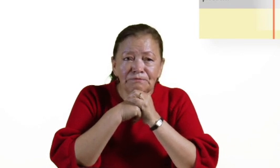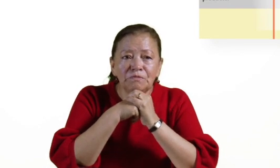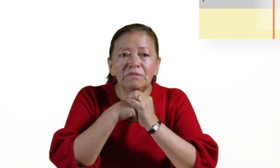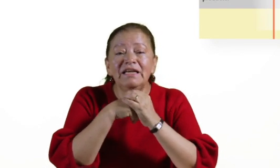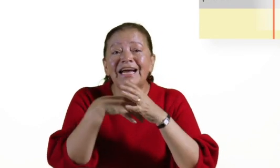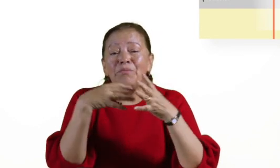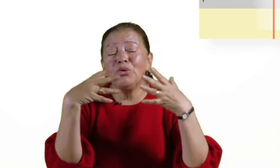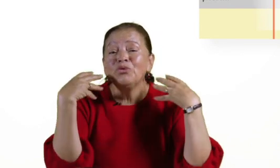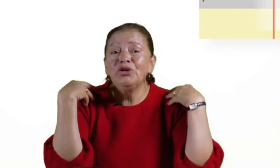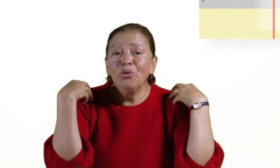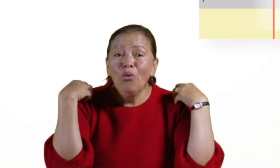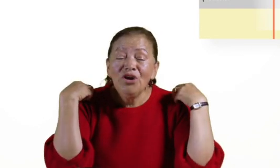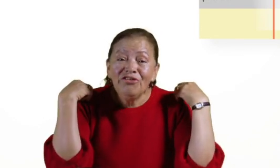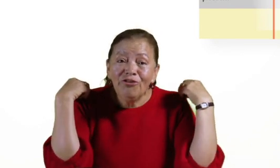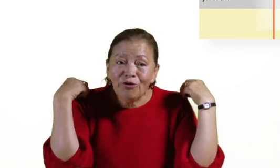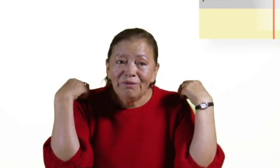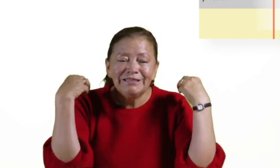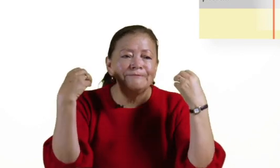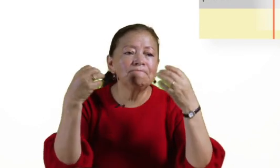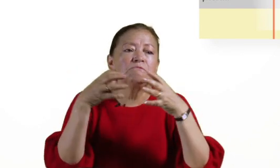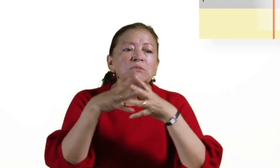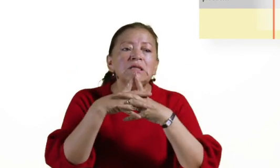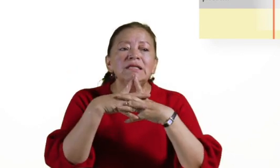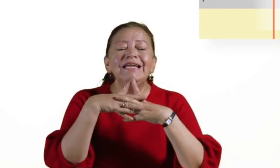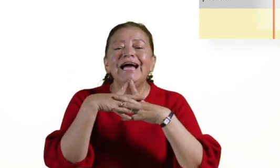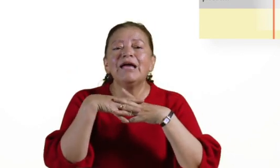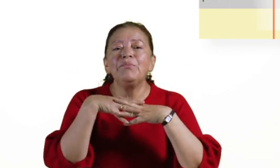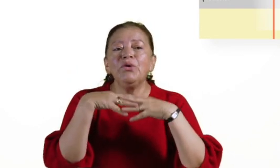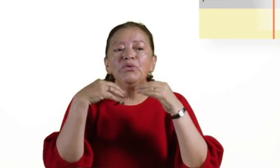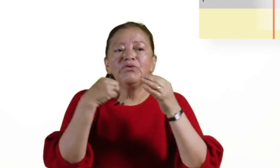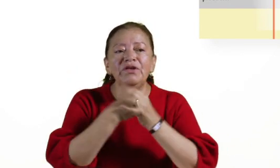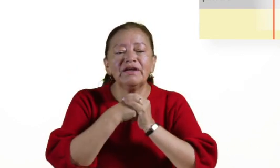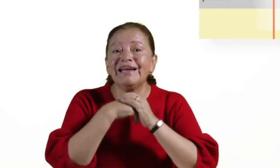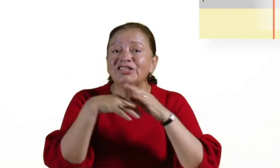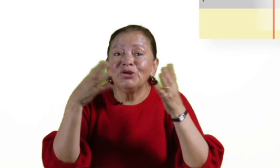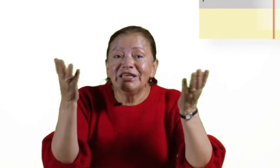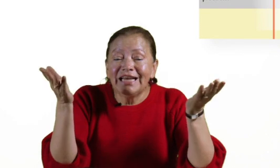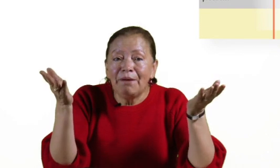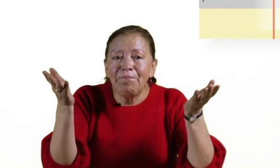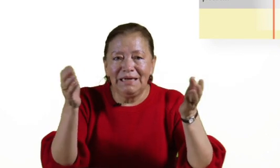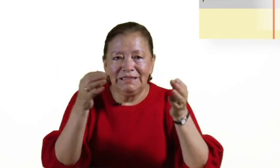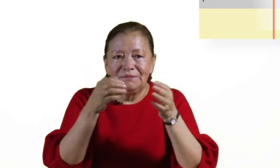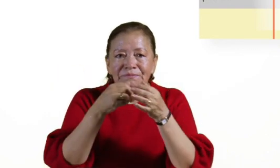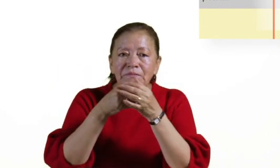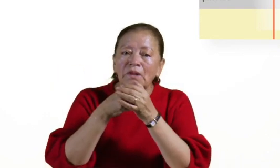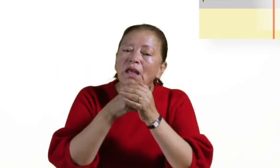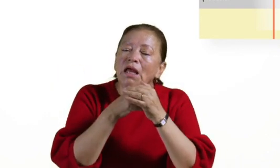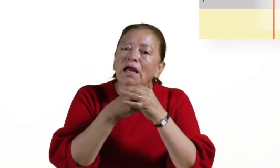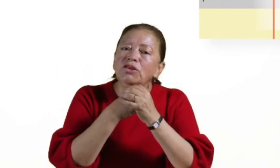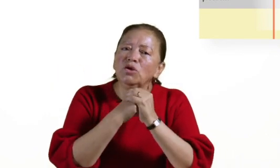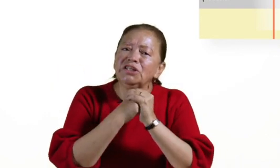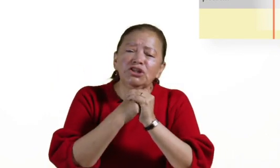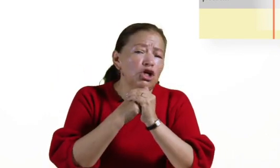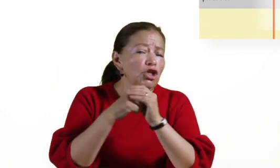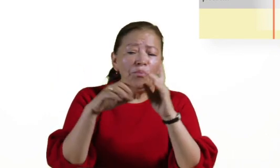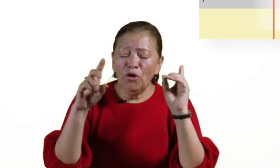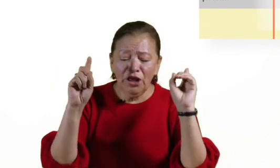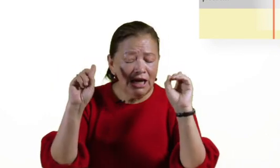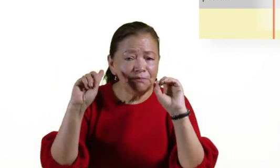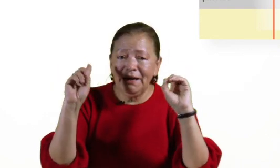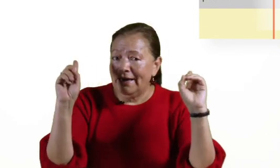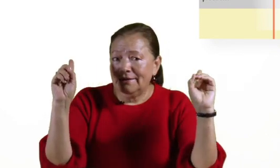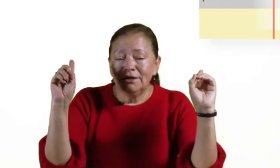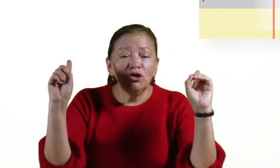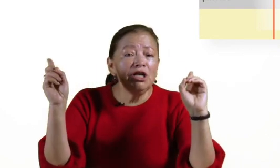batalla, tenía que producir uniformes, tenía que producir raciones de campaña. Entonces,